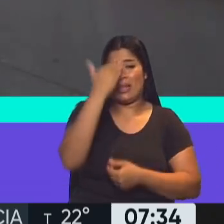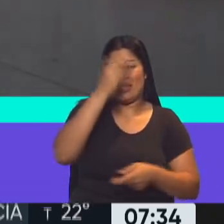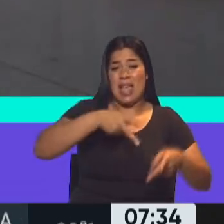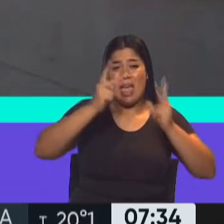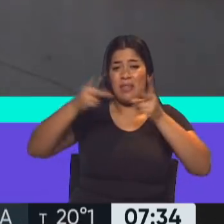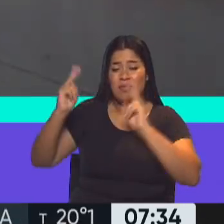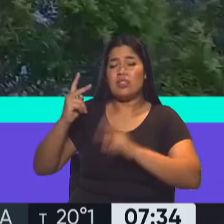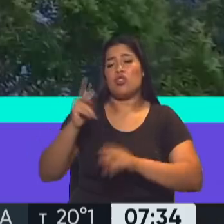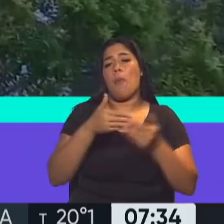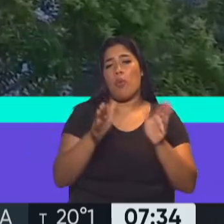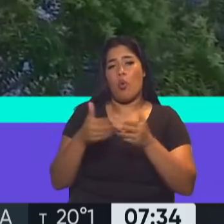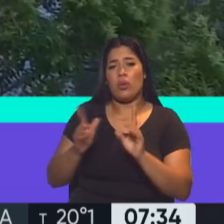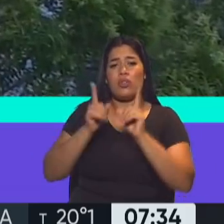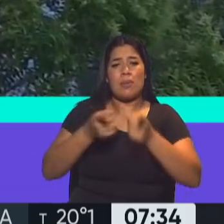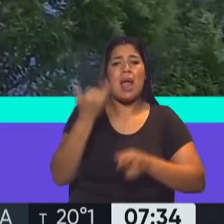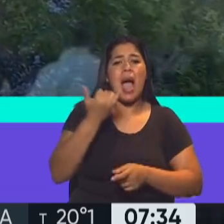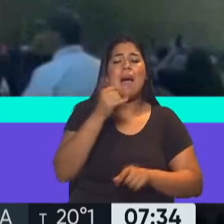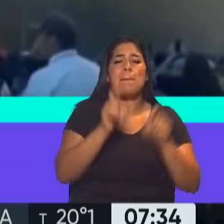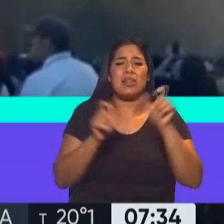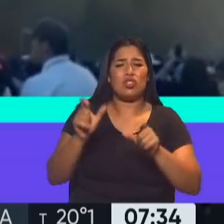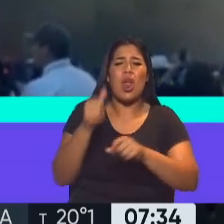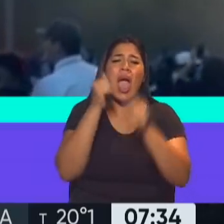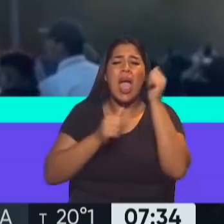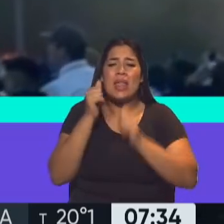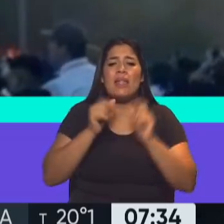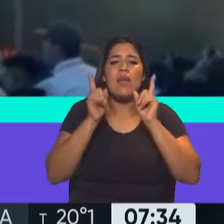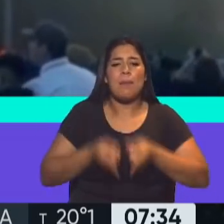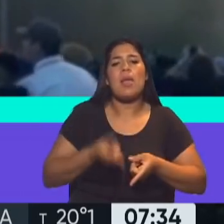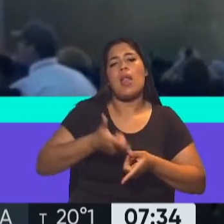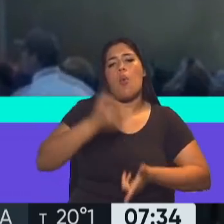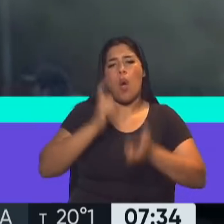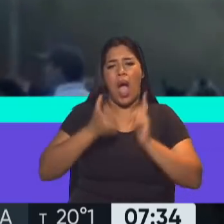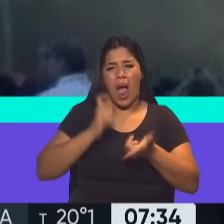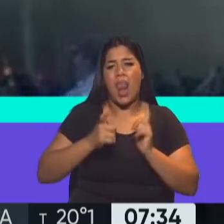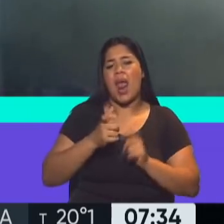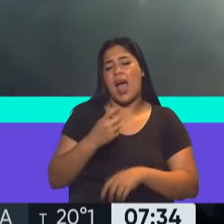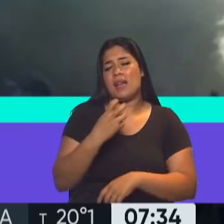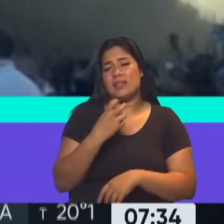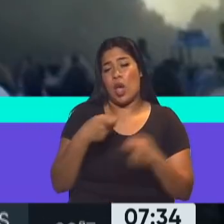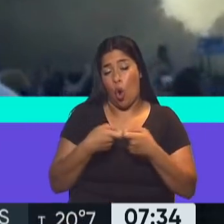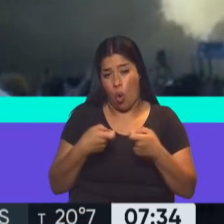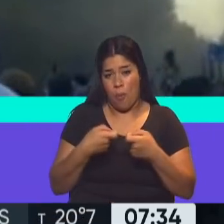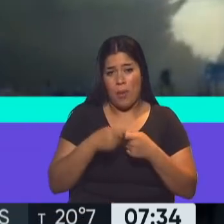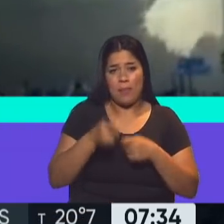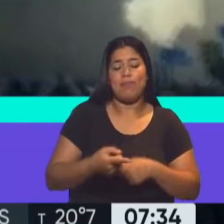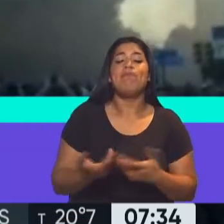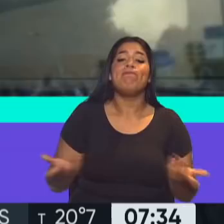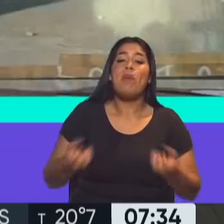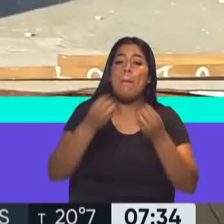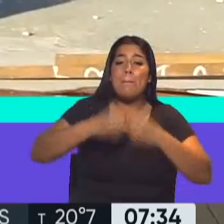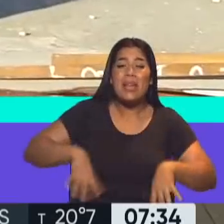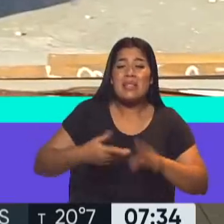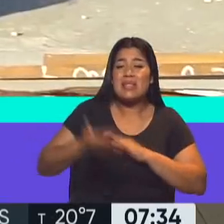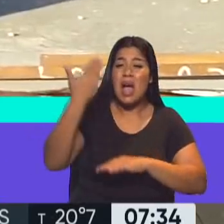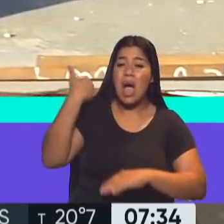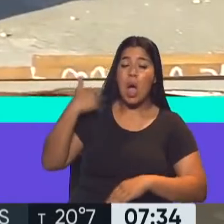personas heridas con balas de goma, que fueron derivadas al hospital de Rawson. Los primeros disturbios se habían producido el miércoles a